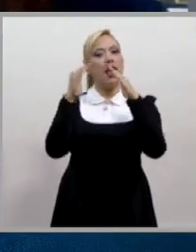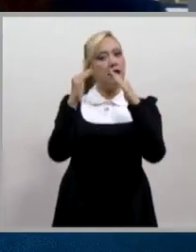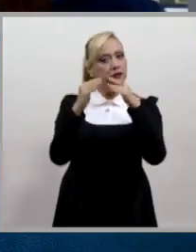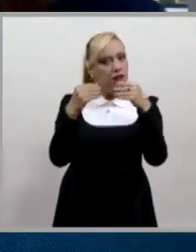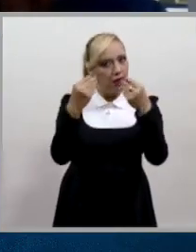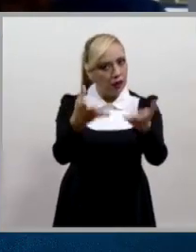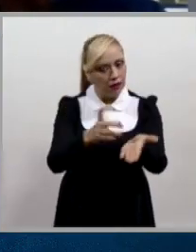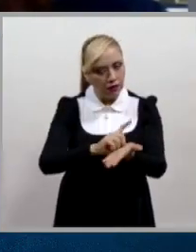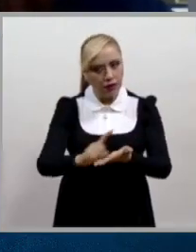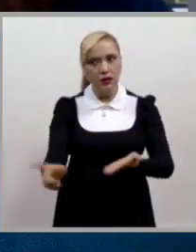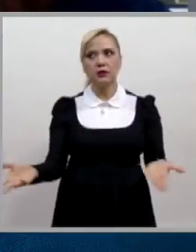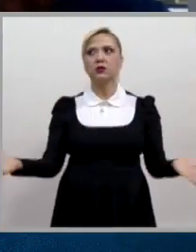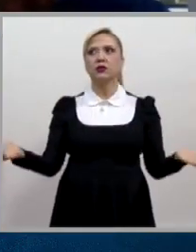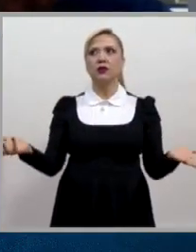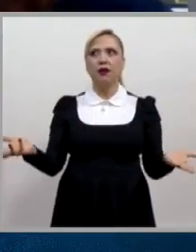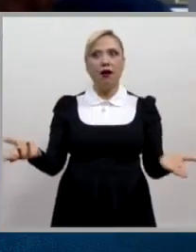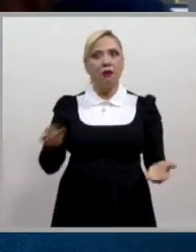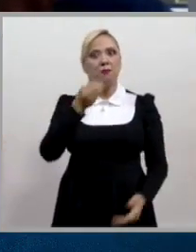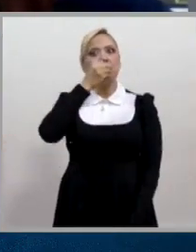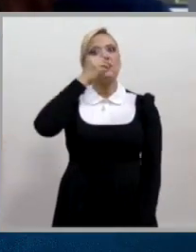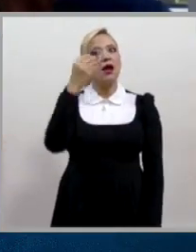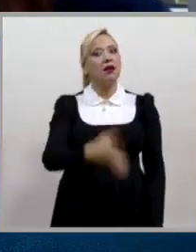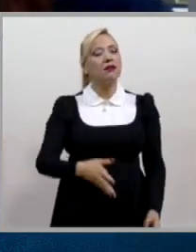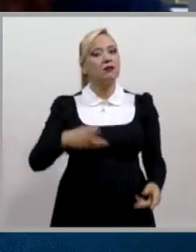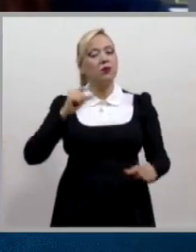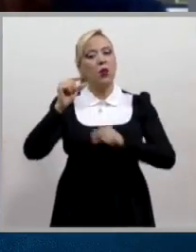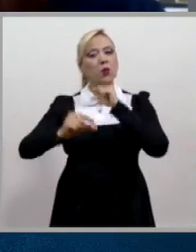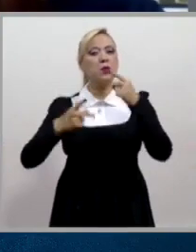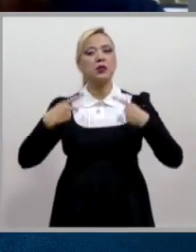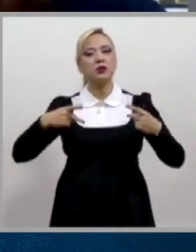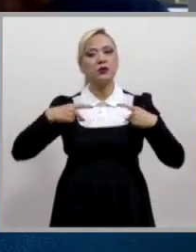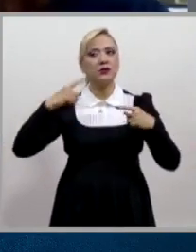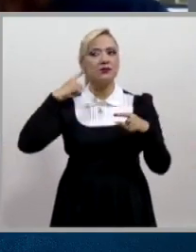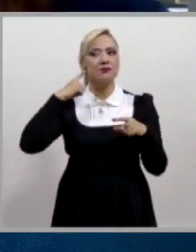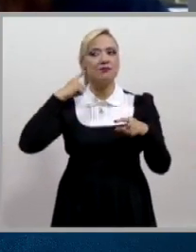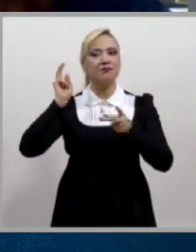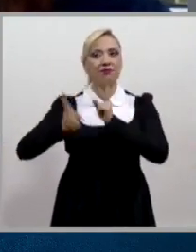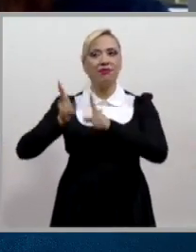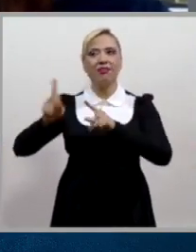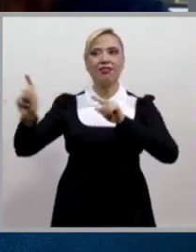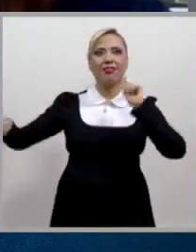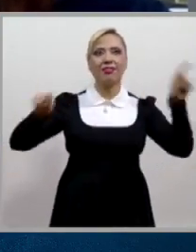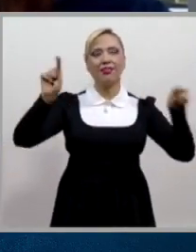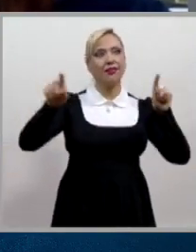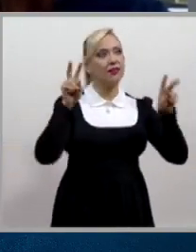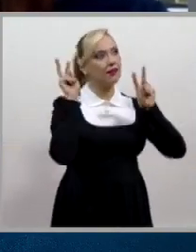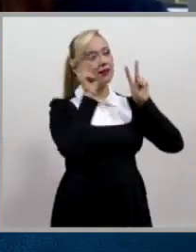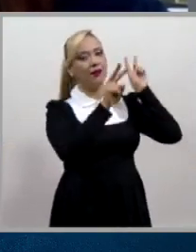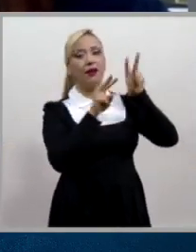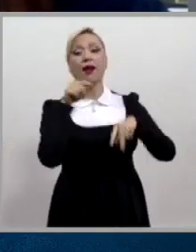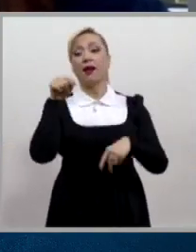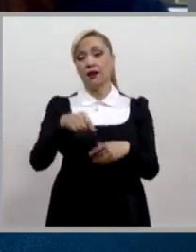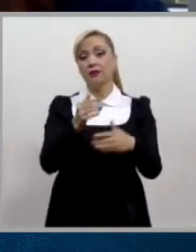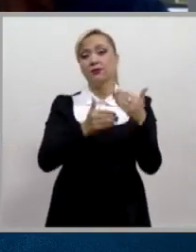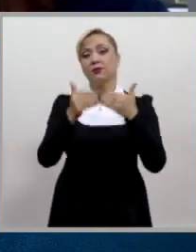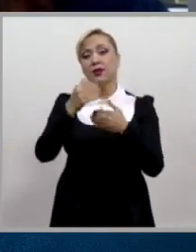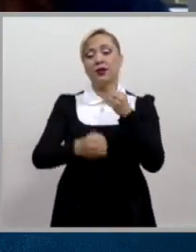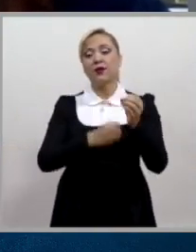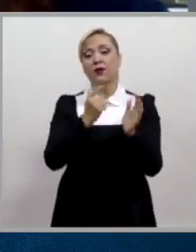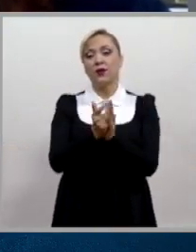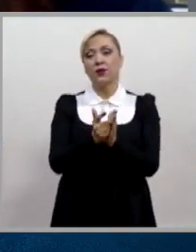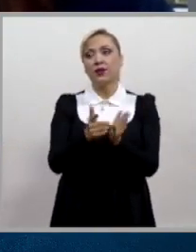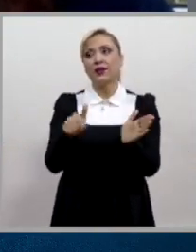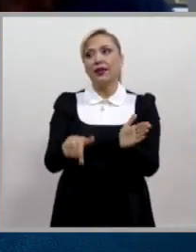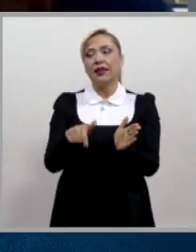debe ser y debe no ser. Entonces, me parece que en ese sentido, la Suprema Corte debe también